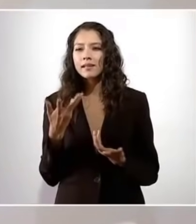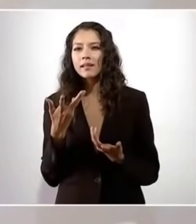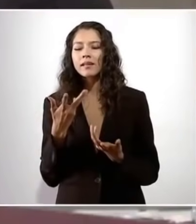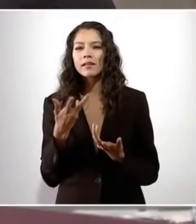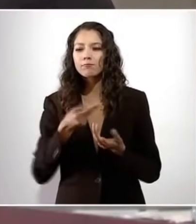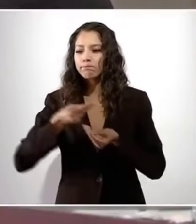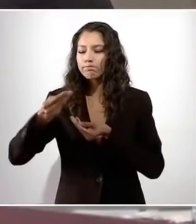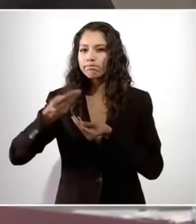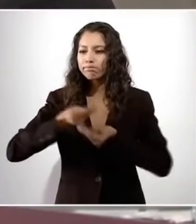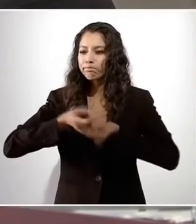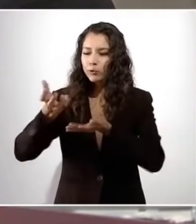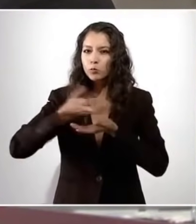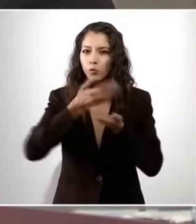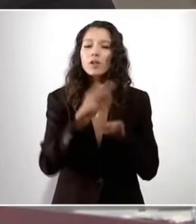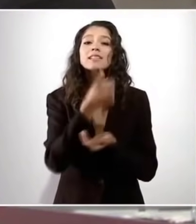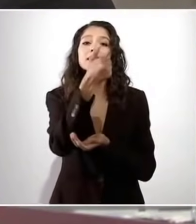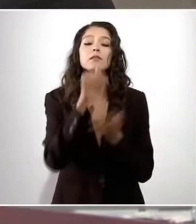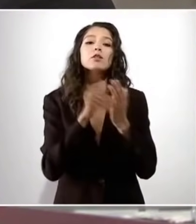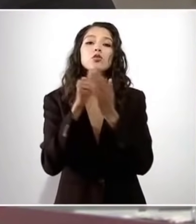distribuido